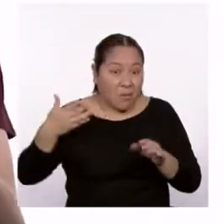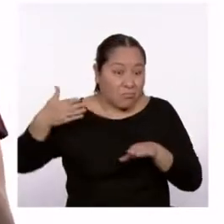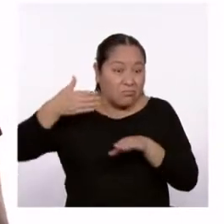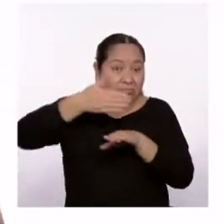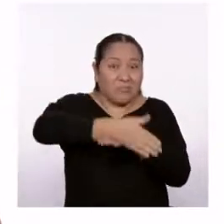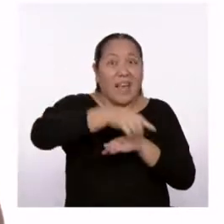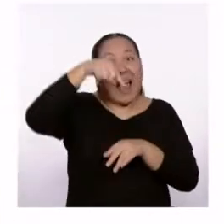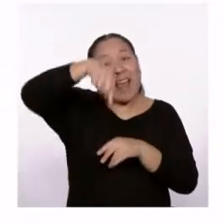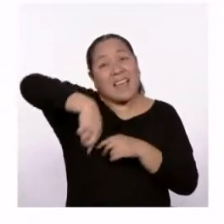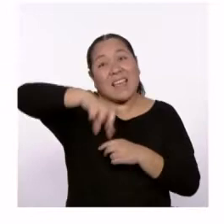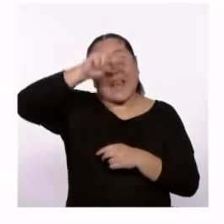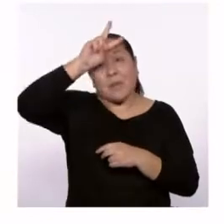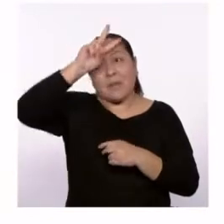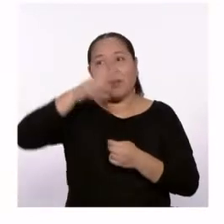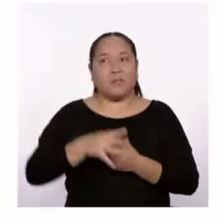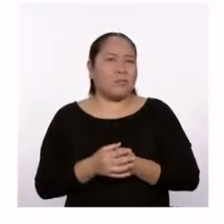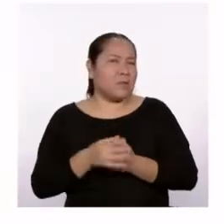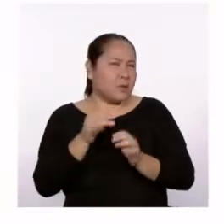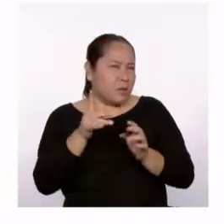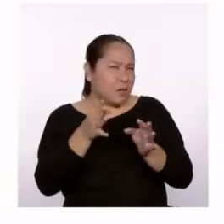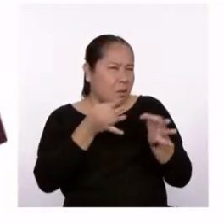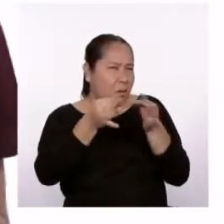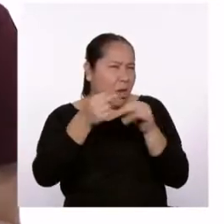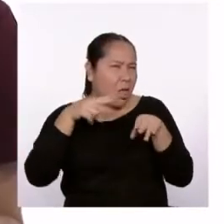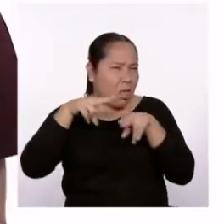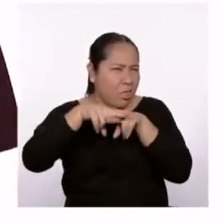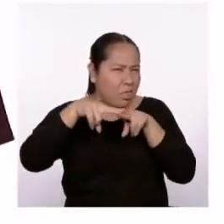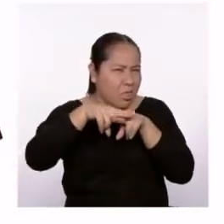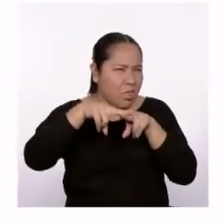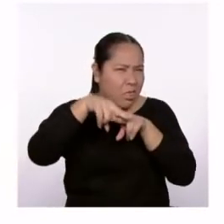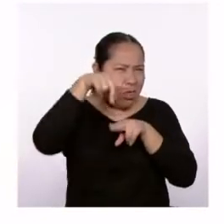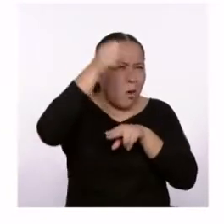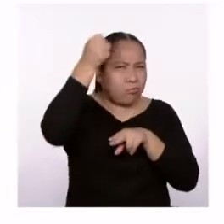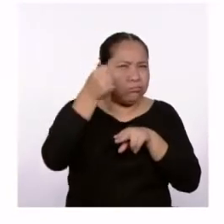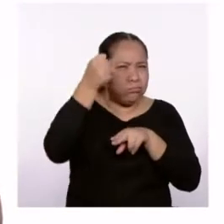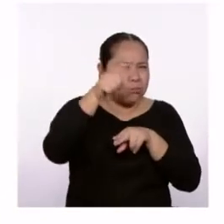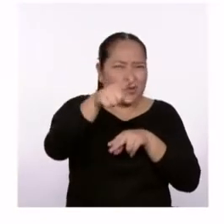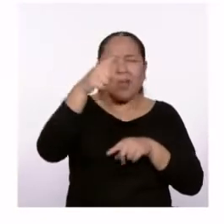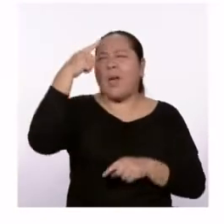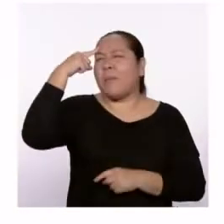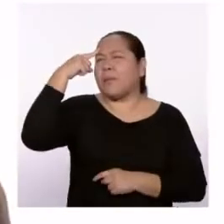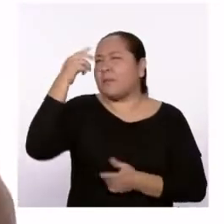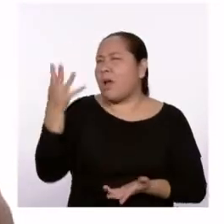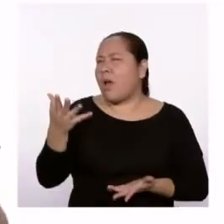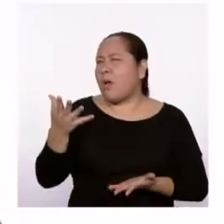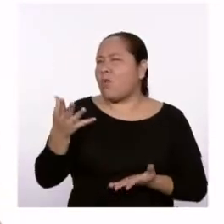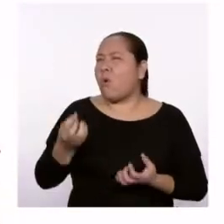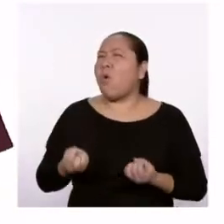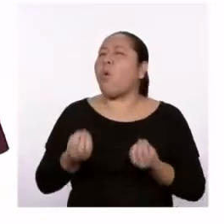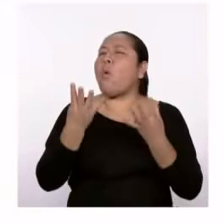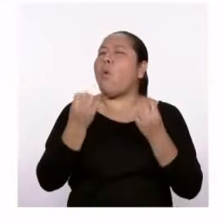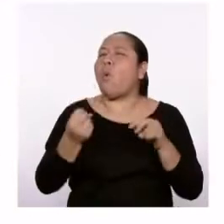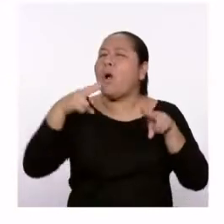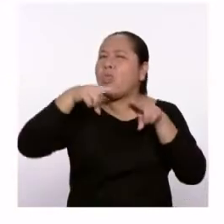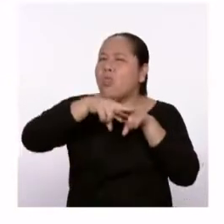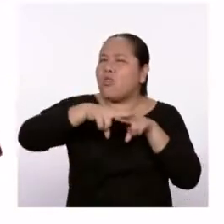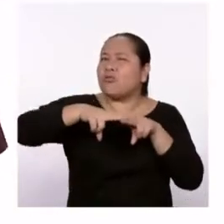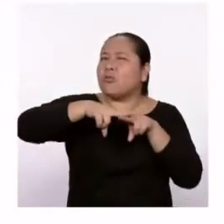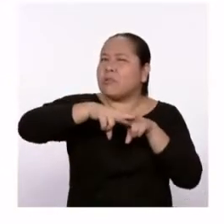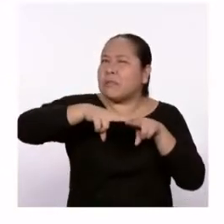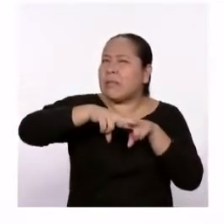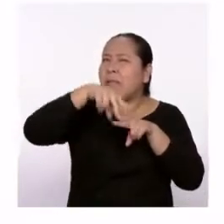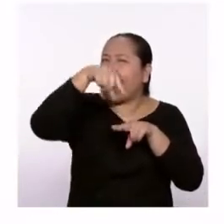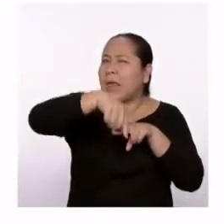Y hablando de trenes, ¿ustedes se han puesto a pensar cuántos trenes tenemos en el